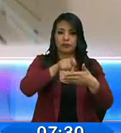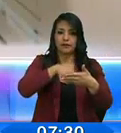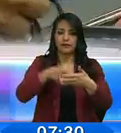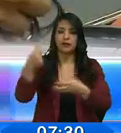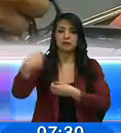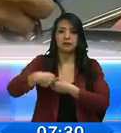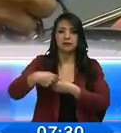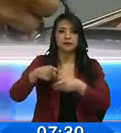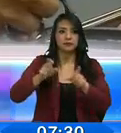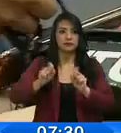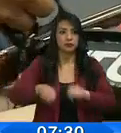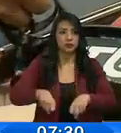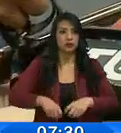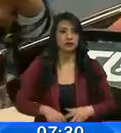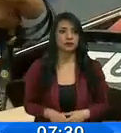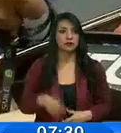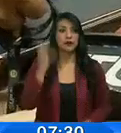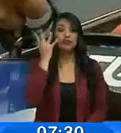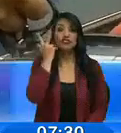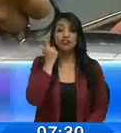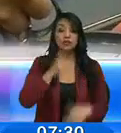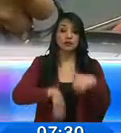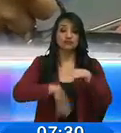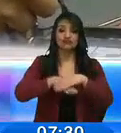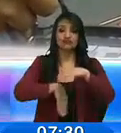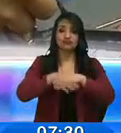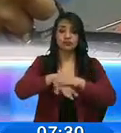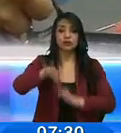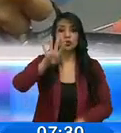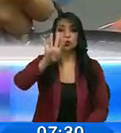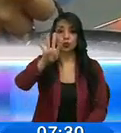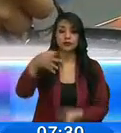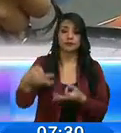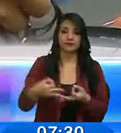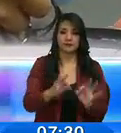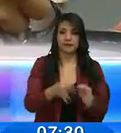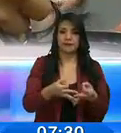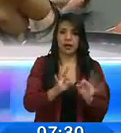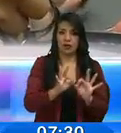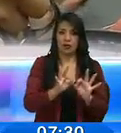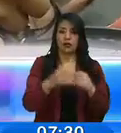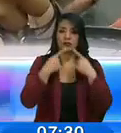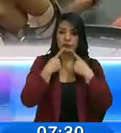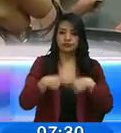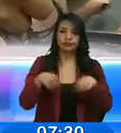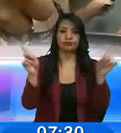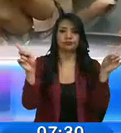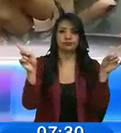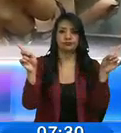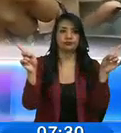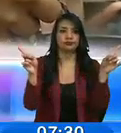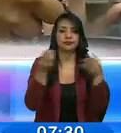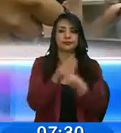participar. Tenemos como fecha límite el 4 de febrero para enviar la información